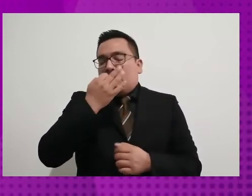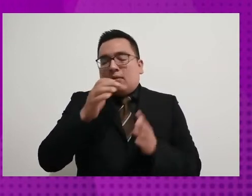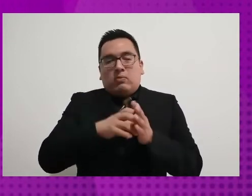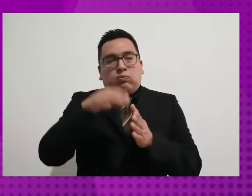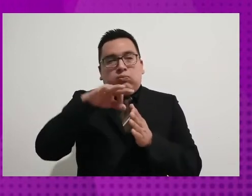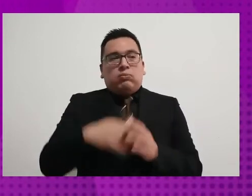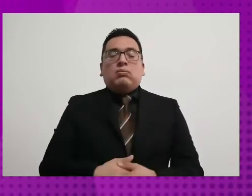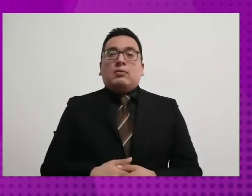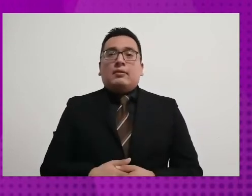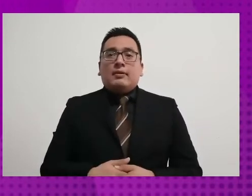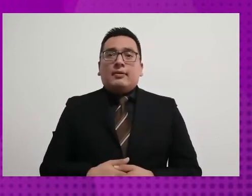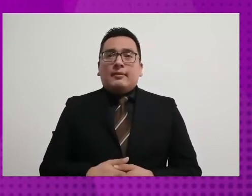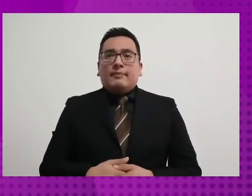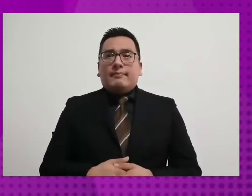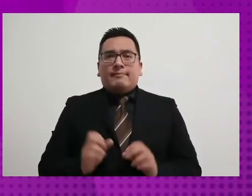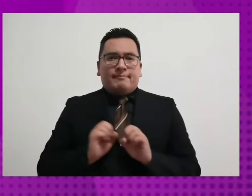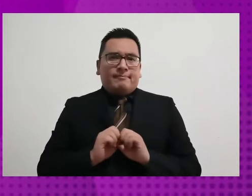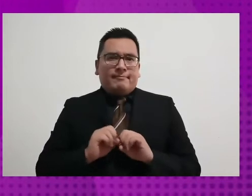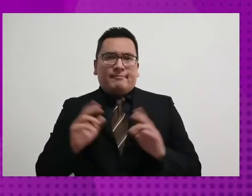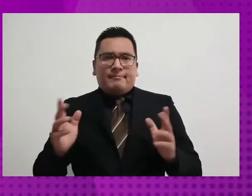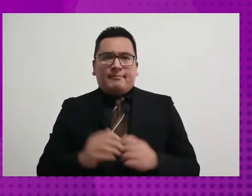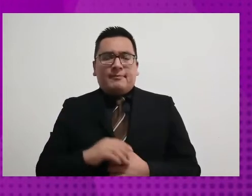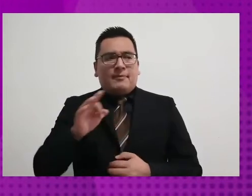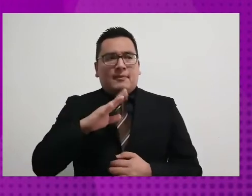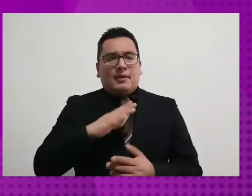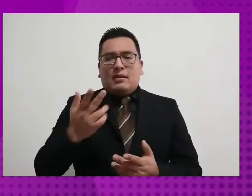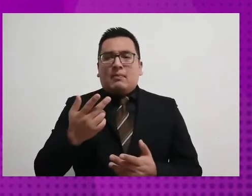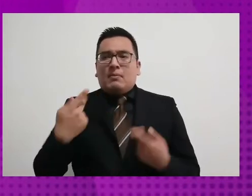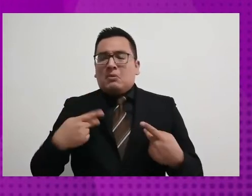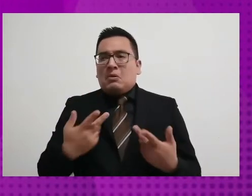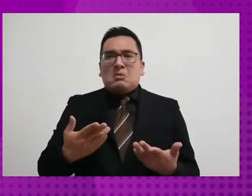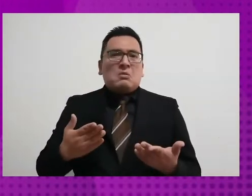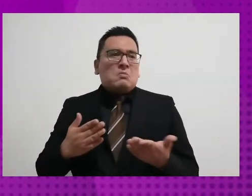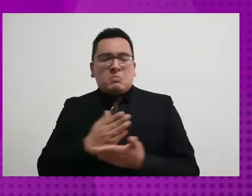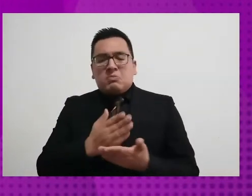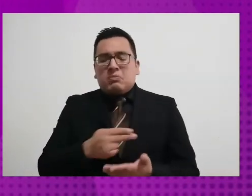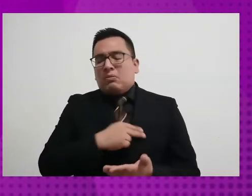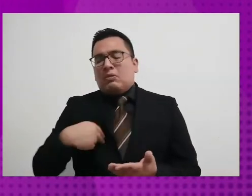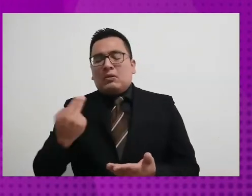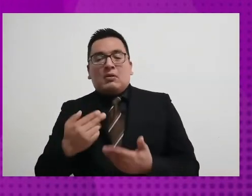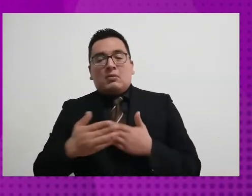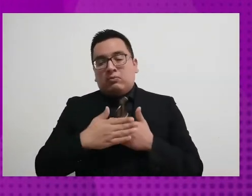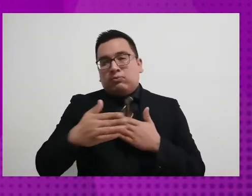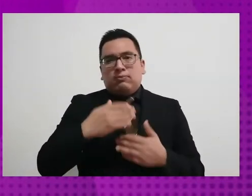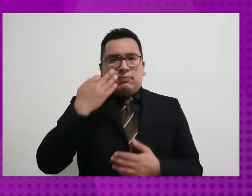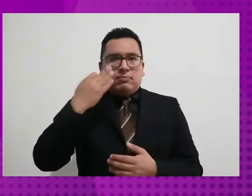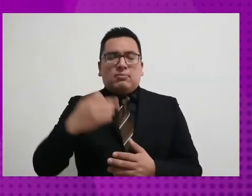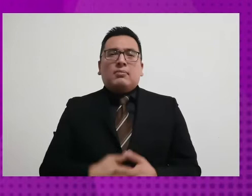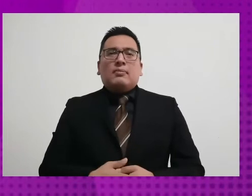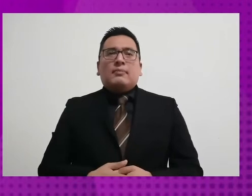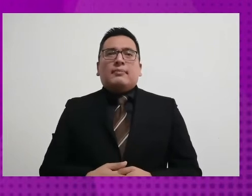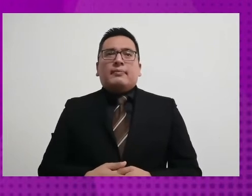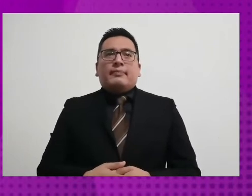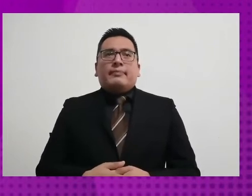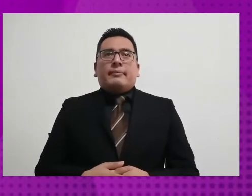cerca al inicio del proceso electoral. Claramente, pues a lo mejor hay impugnaciones. Tenemos que también dar este plazo para que esté listo y